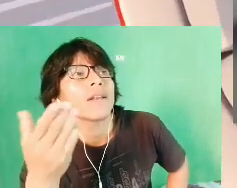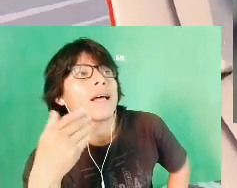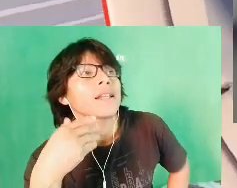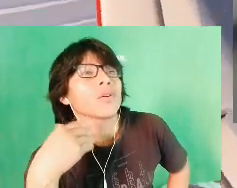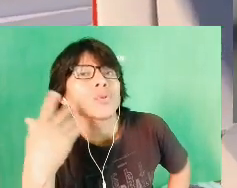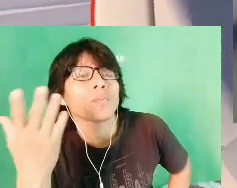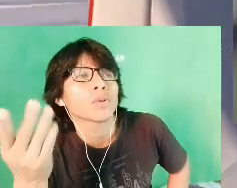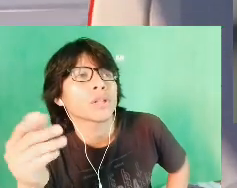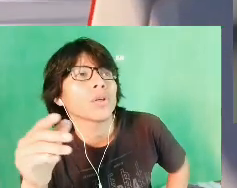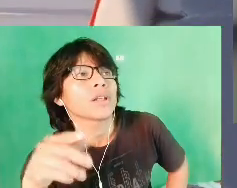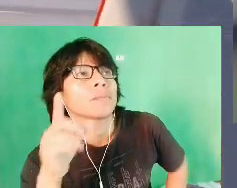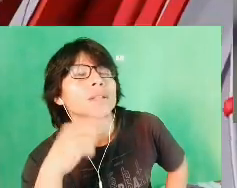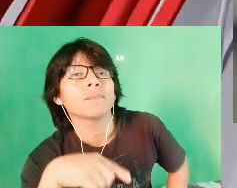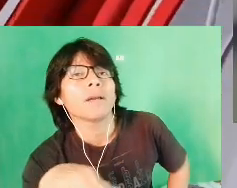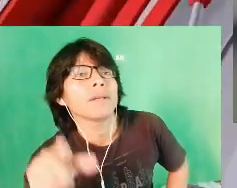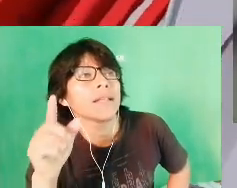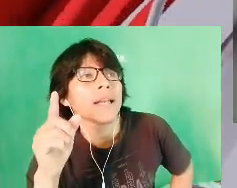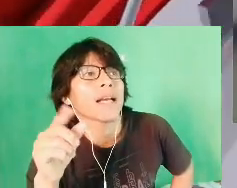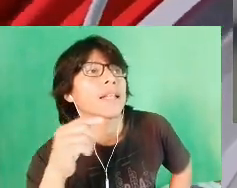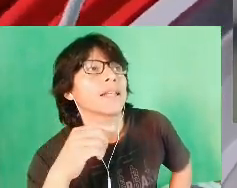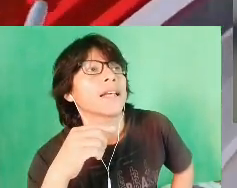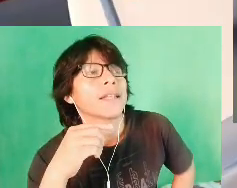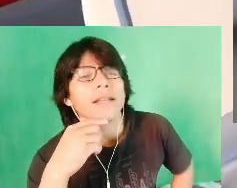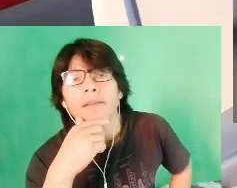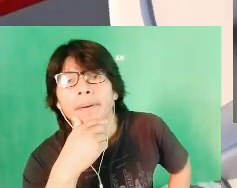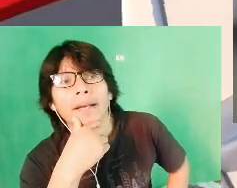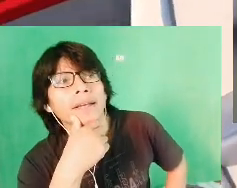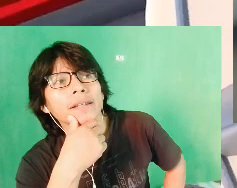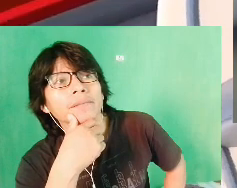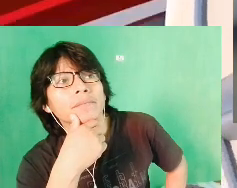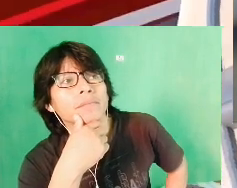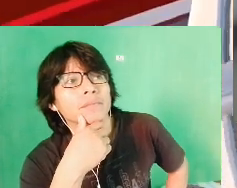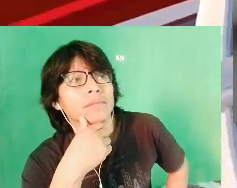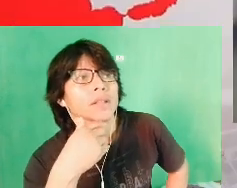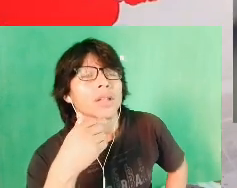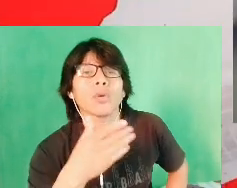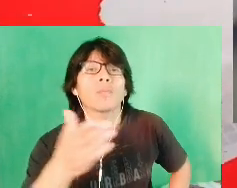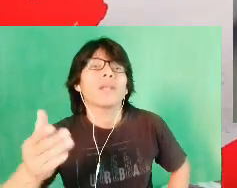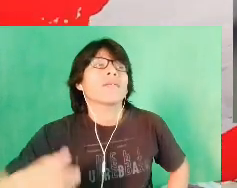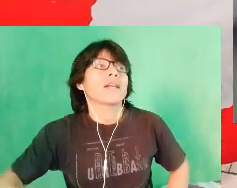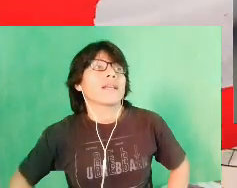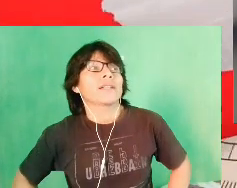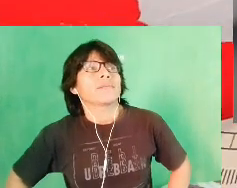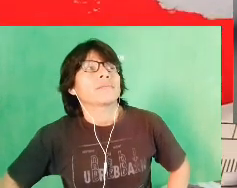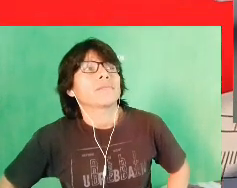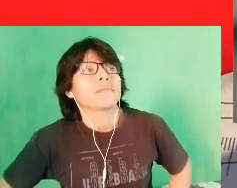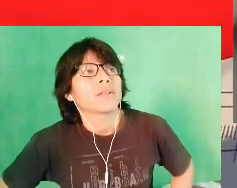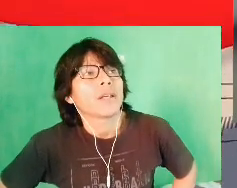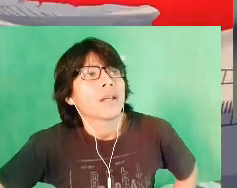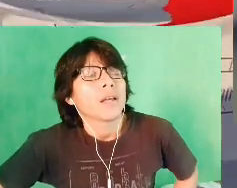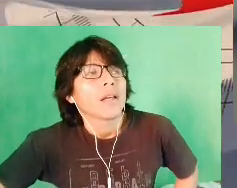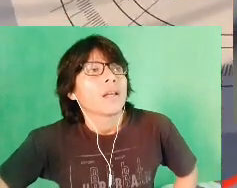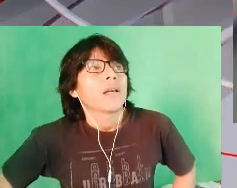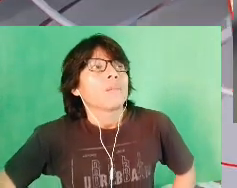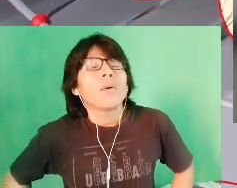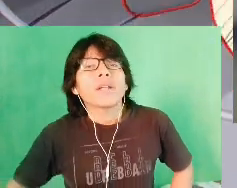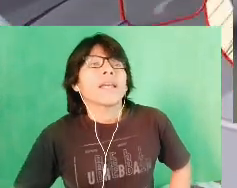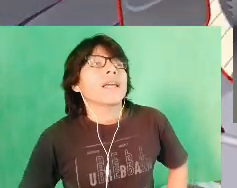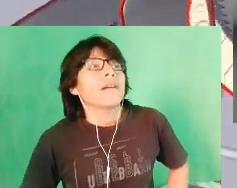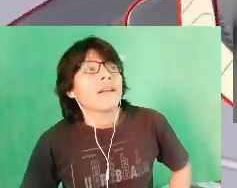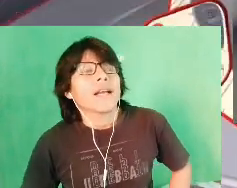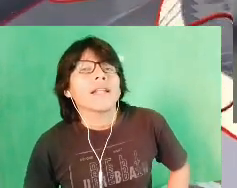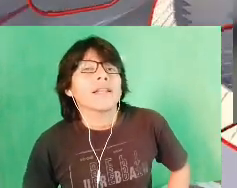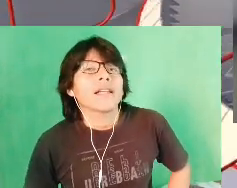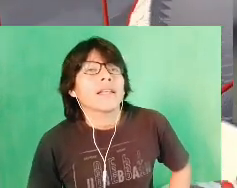menos hablar de los opositores, principalmente de la candidata del PRI en RD, que no puede hablar de ella.